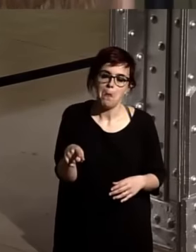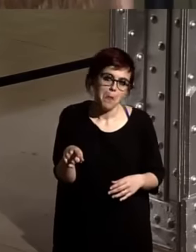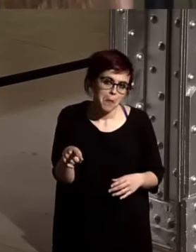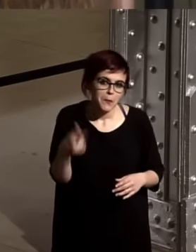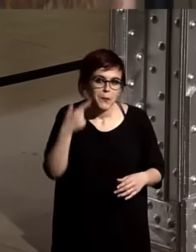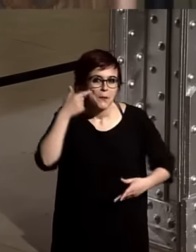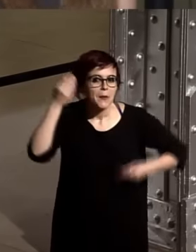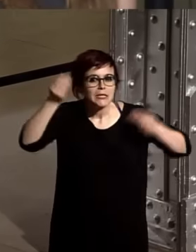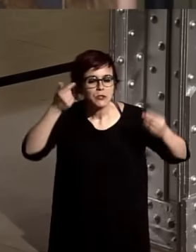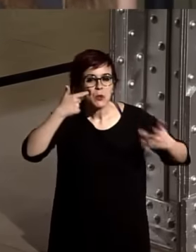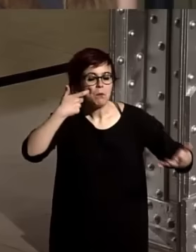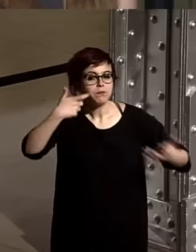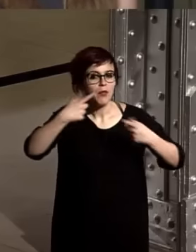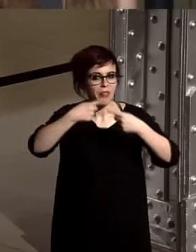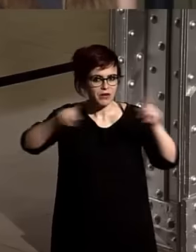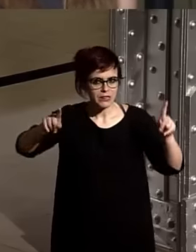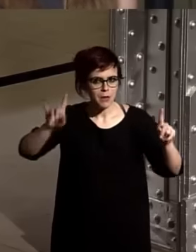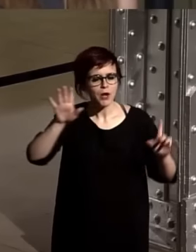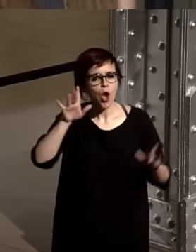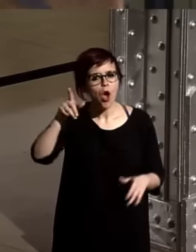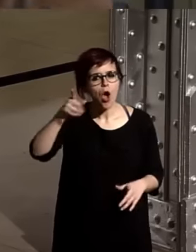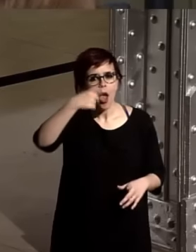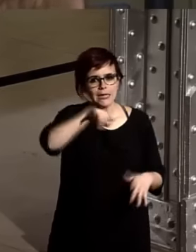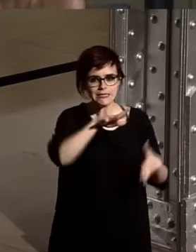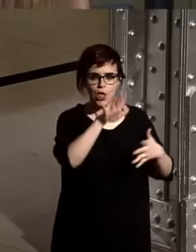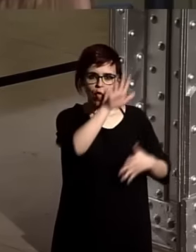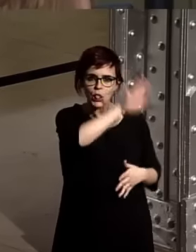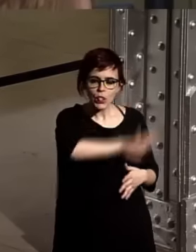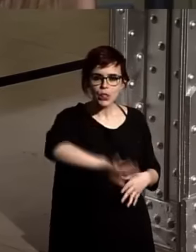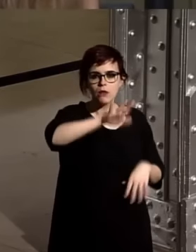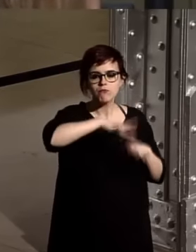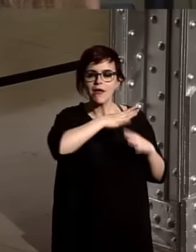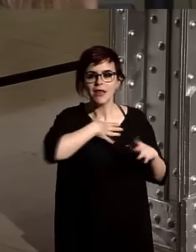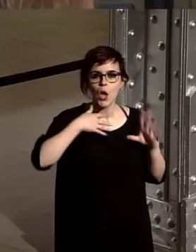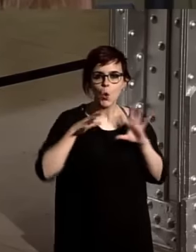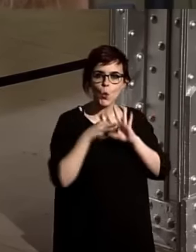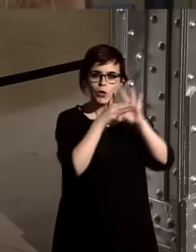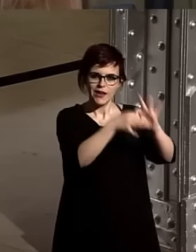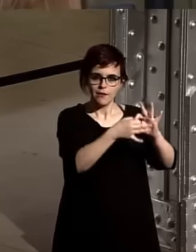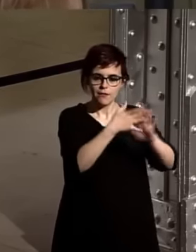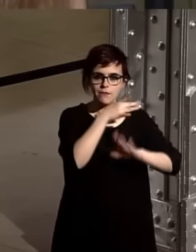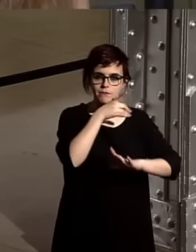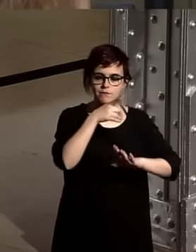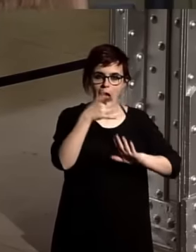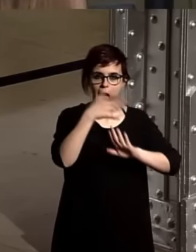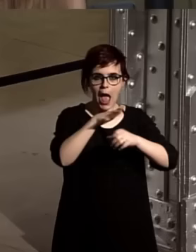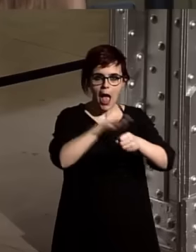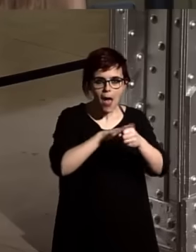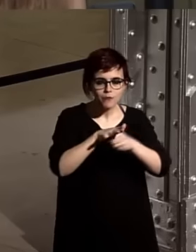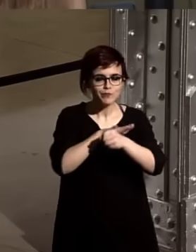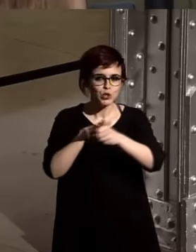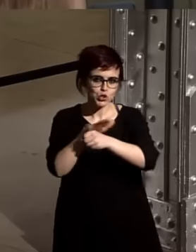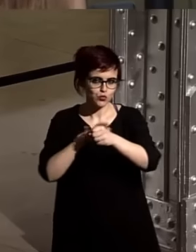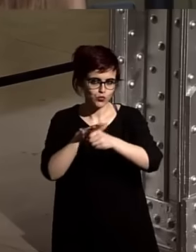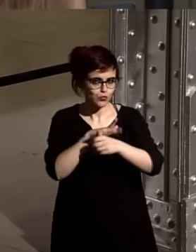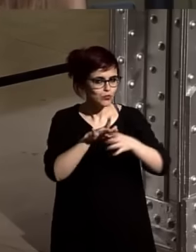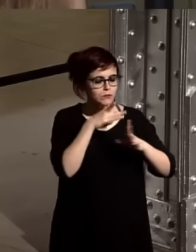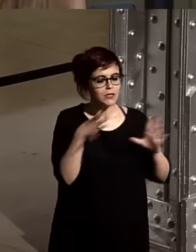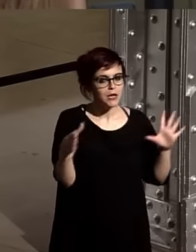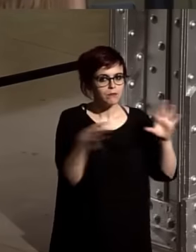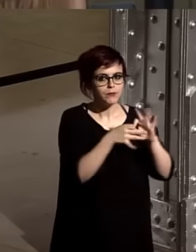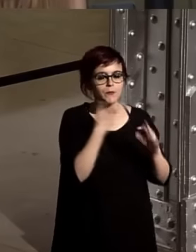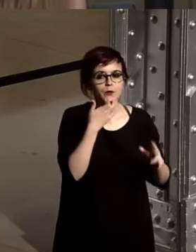diferencia por ahí sí que hay cada vez más una voluntad de de de unir eh disciplinas Y hay unas ventajas obvias para para para un